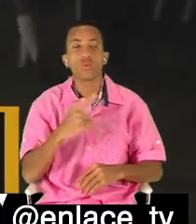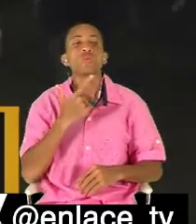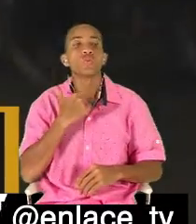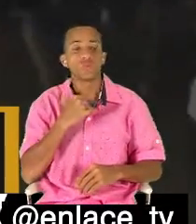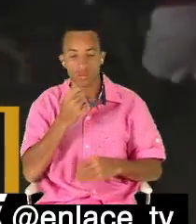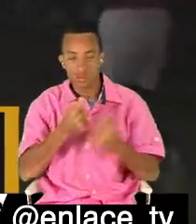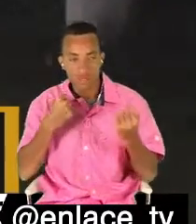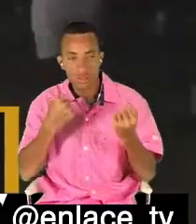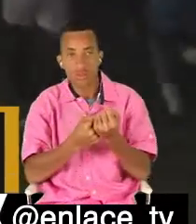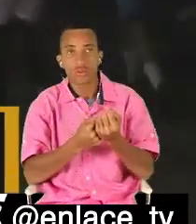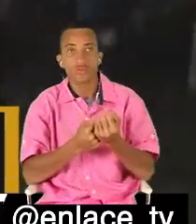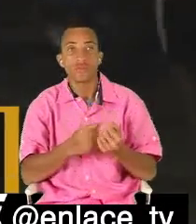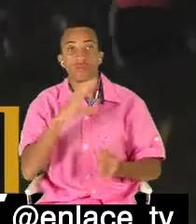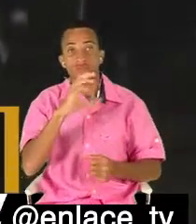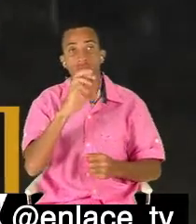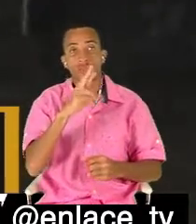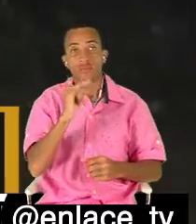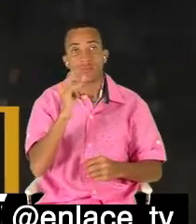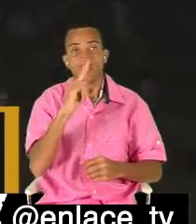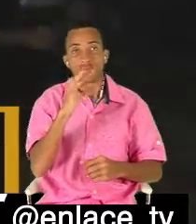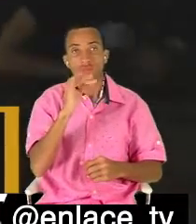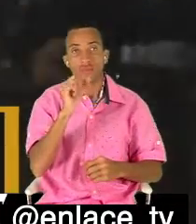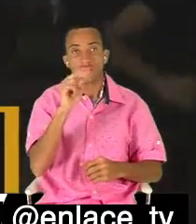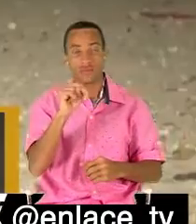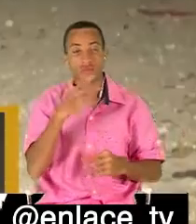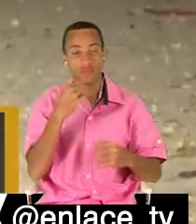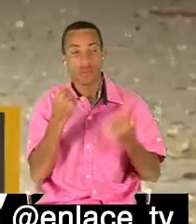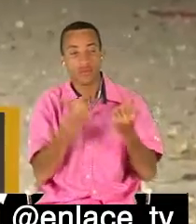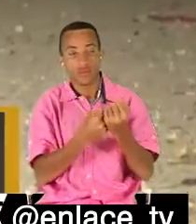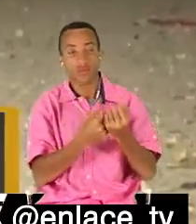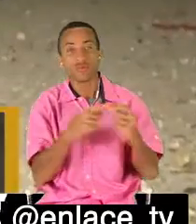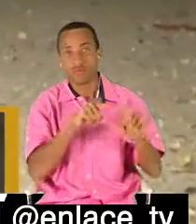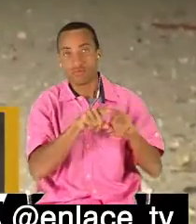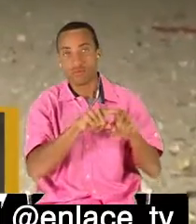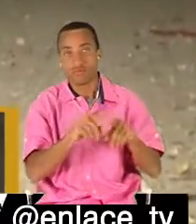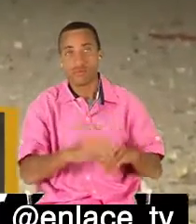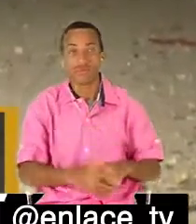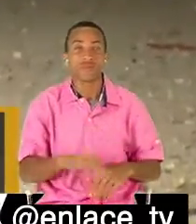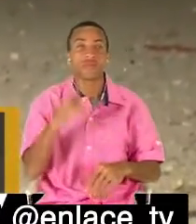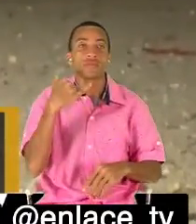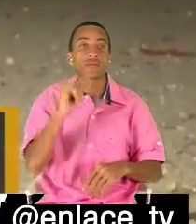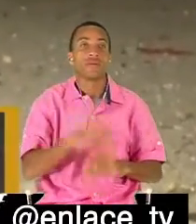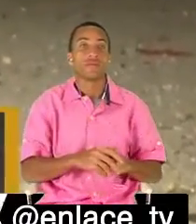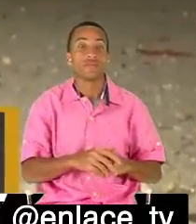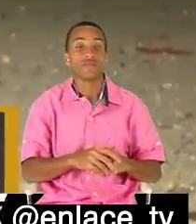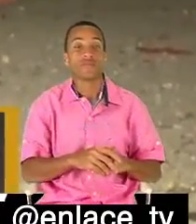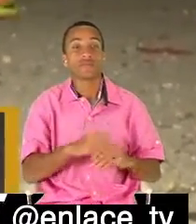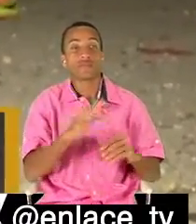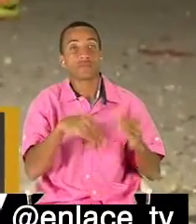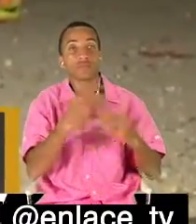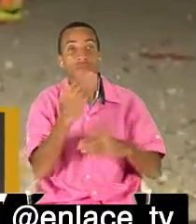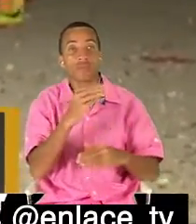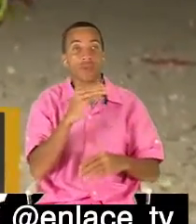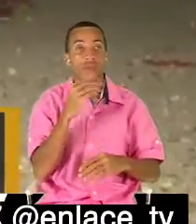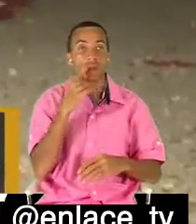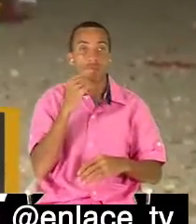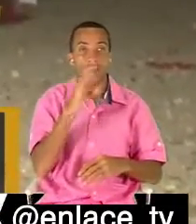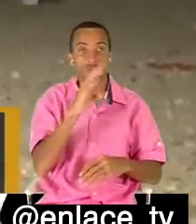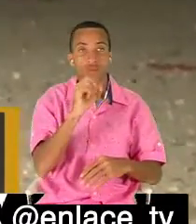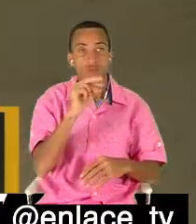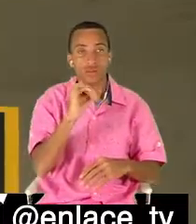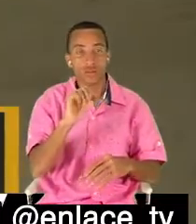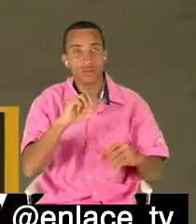femenino a Cristian y tenemos el apoyo para este torneo. El hexagonal inicial está conformado por Botín de Oro, Real Santander, Alianza